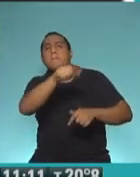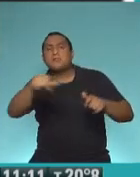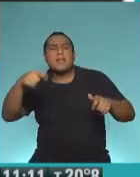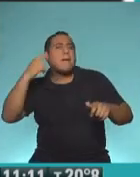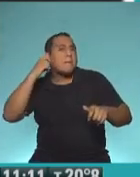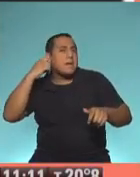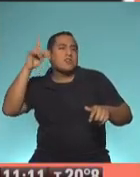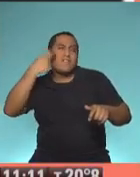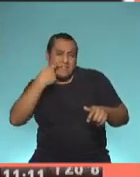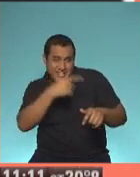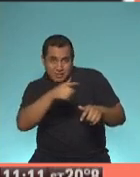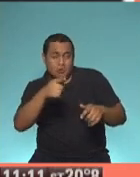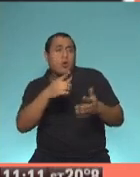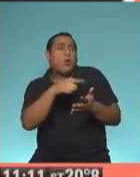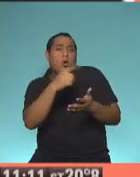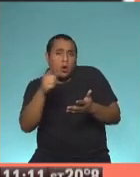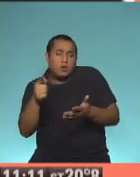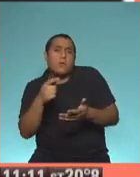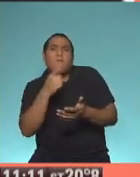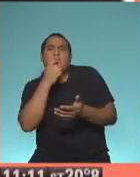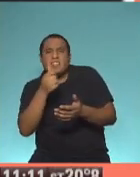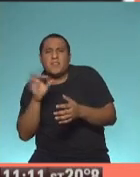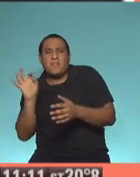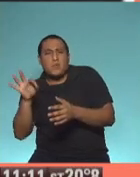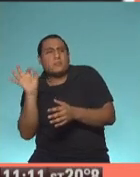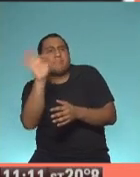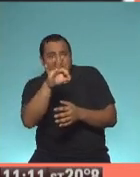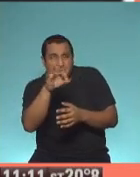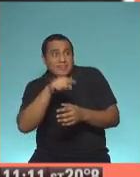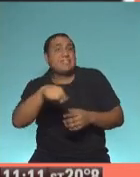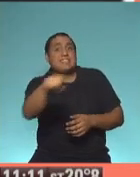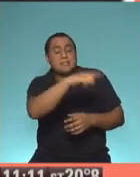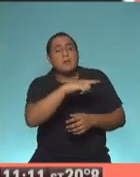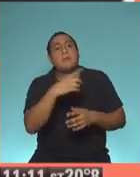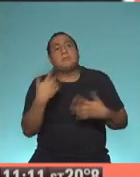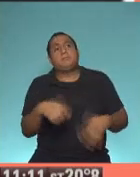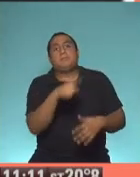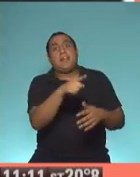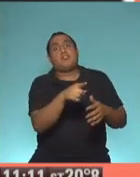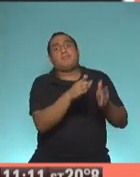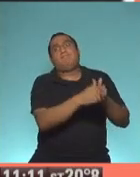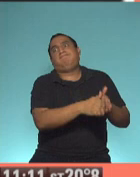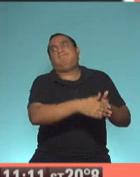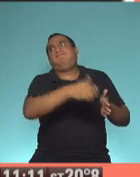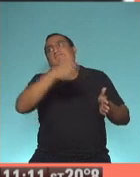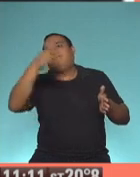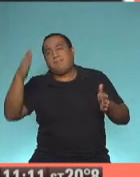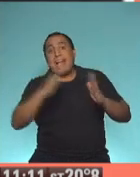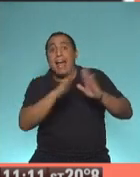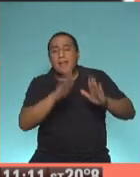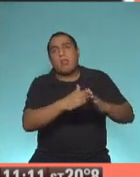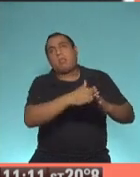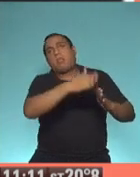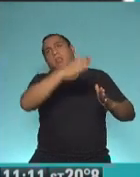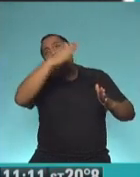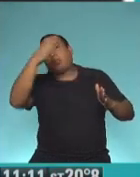vulnerables, porque esto, a pesar de todo lo que estamos diciendo, probablemente sea un poco más largo, y en ese caso necesitamos